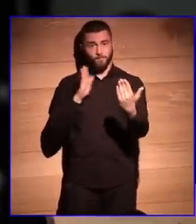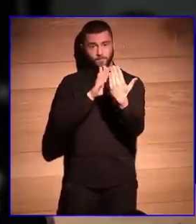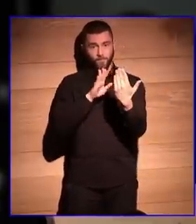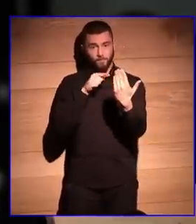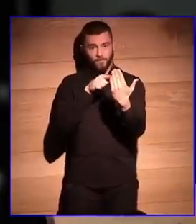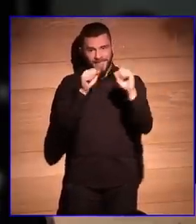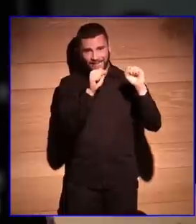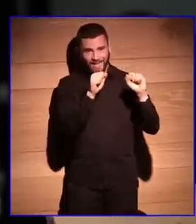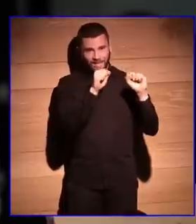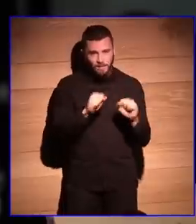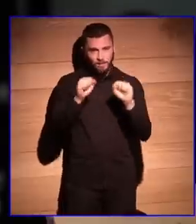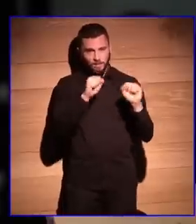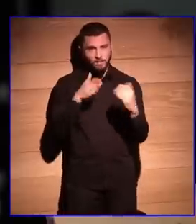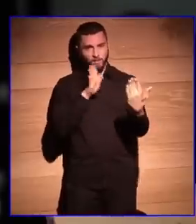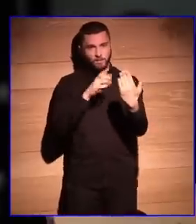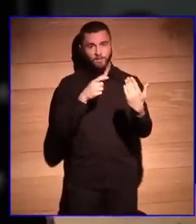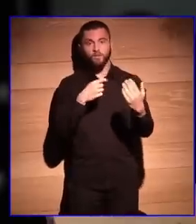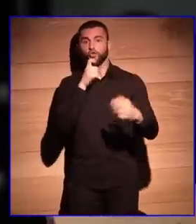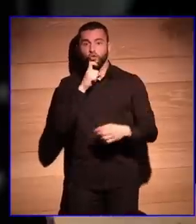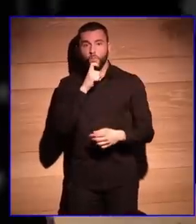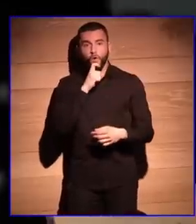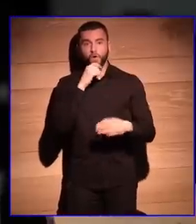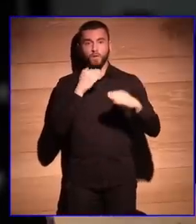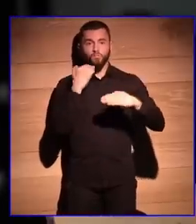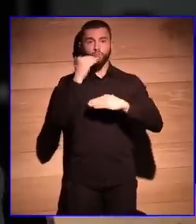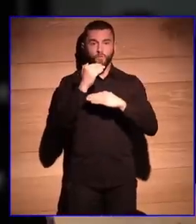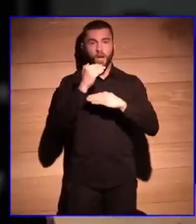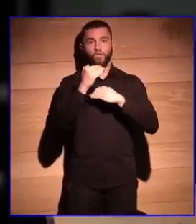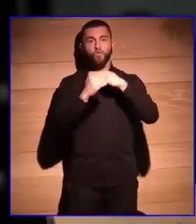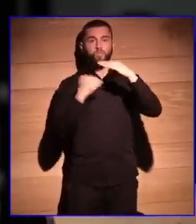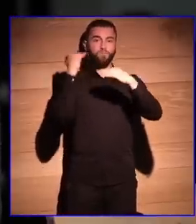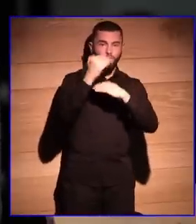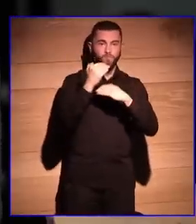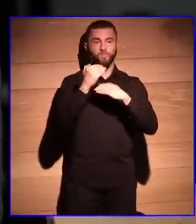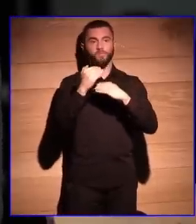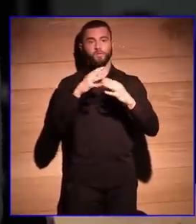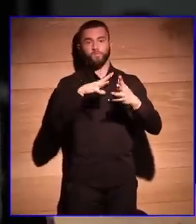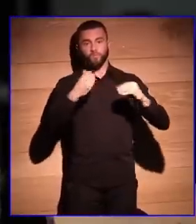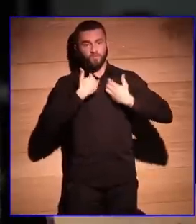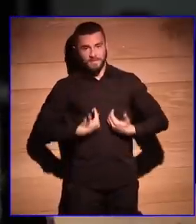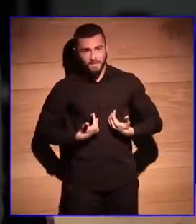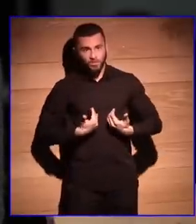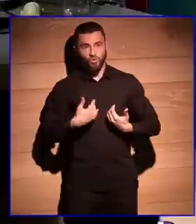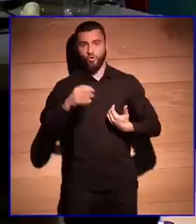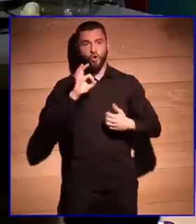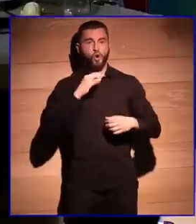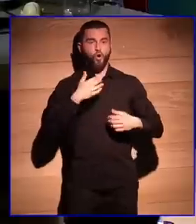determinadas resistencias y conforme se van superando, uno gana en músculo, claro, en sistema, músculo físico sistema, o en músculo moral. El sistema inmunitario